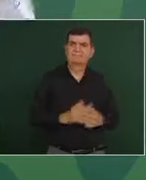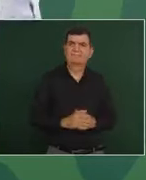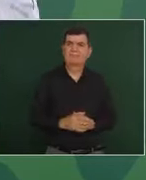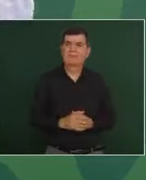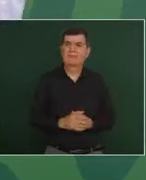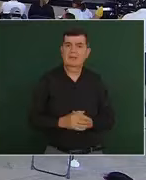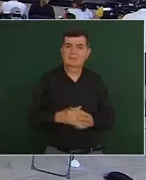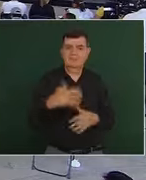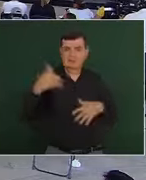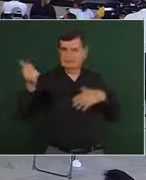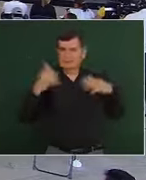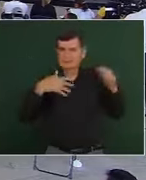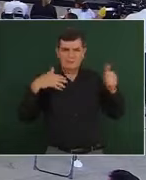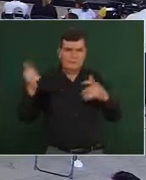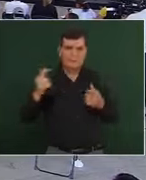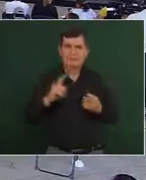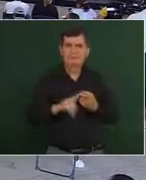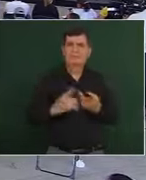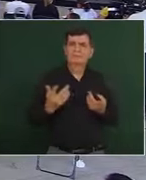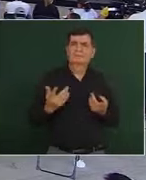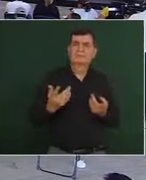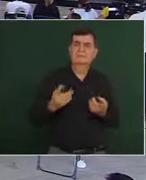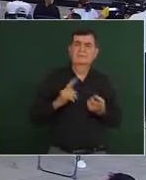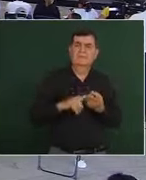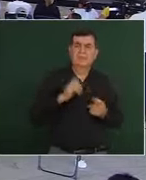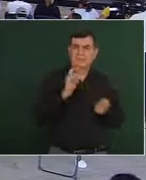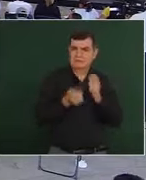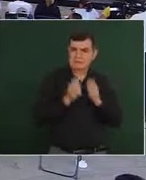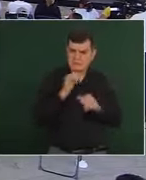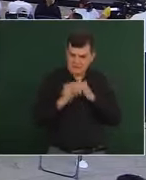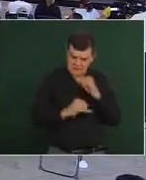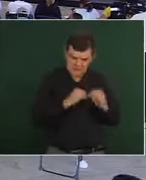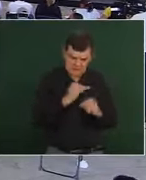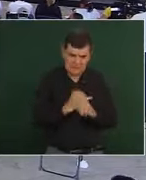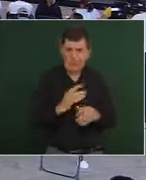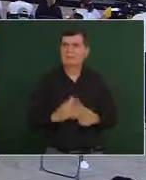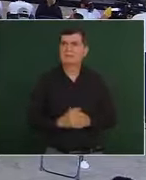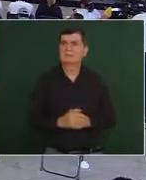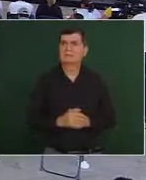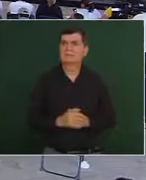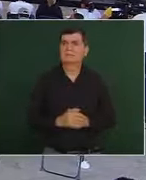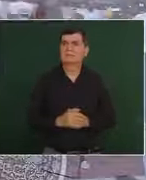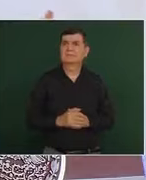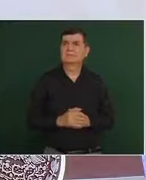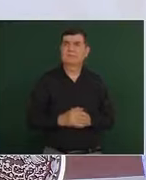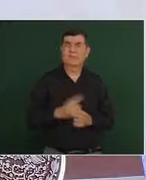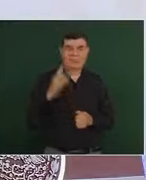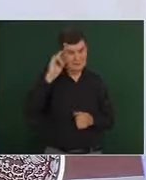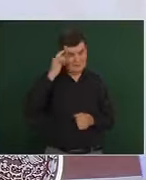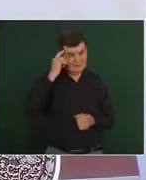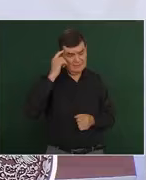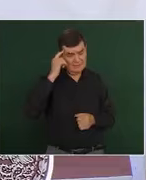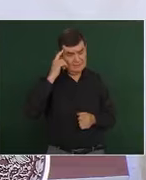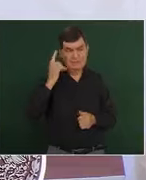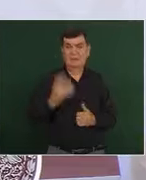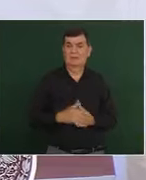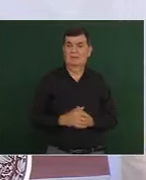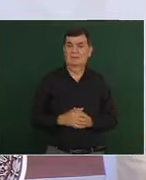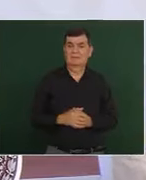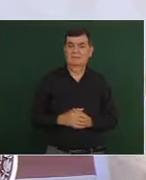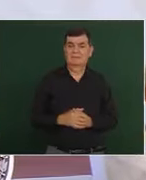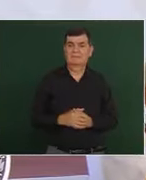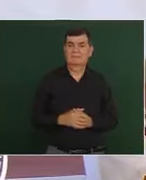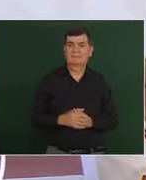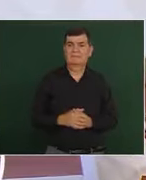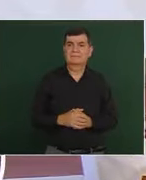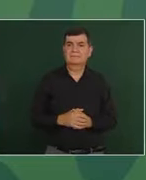y se van los de la asesoría internacional y se enojan